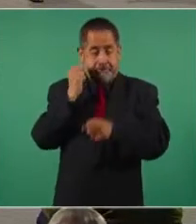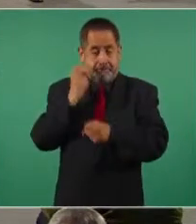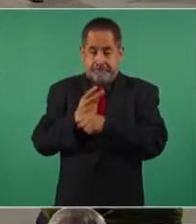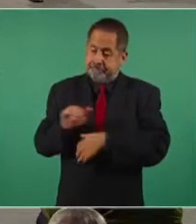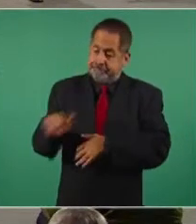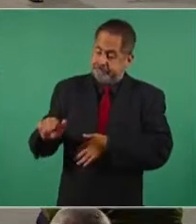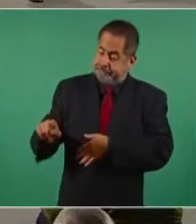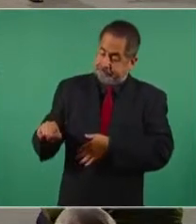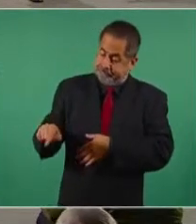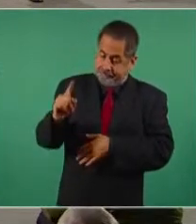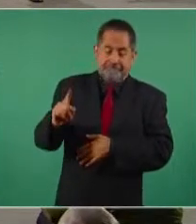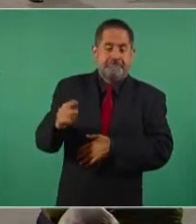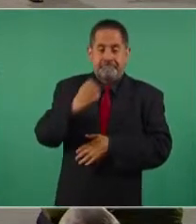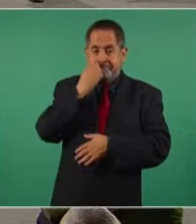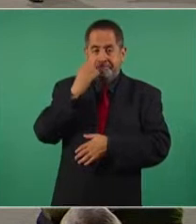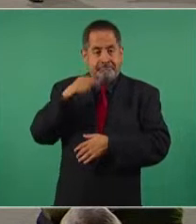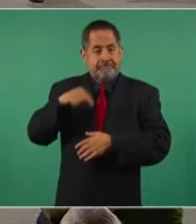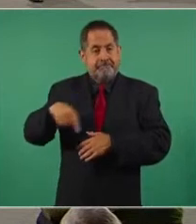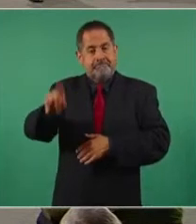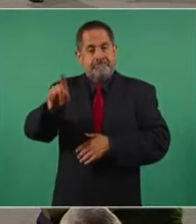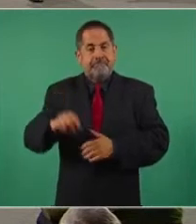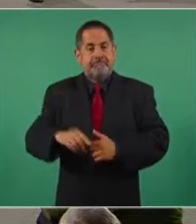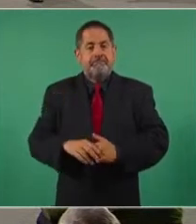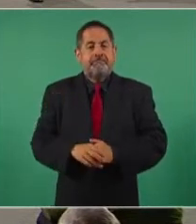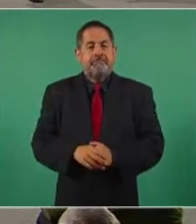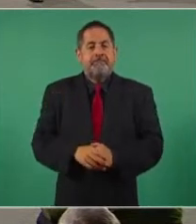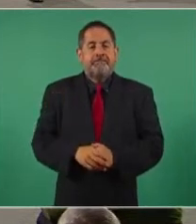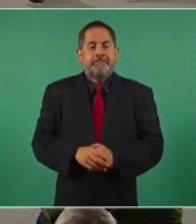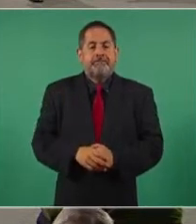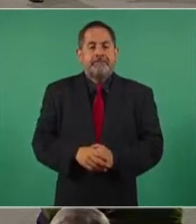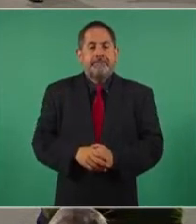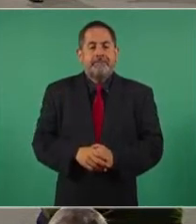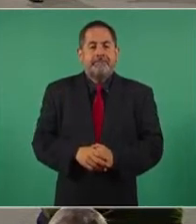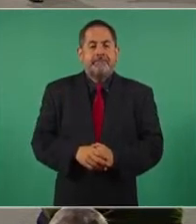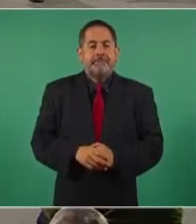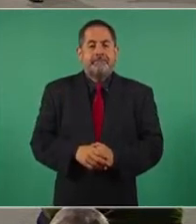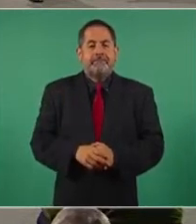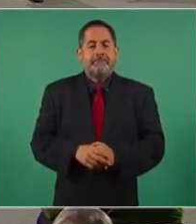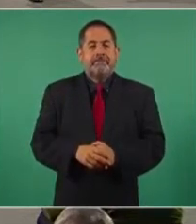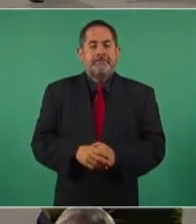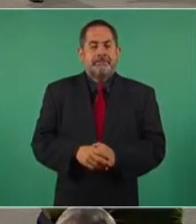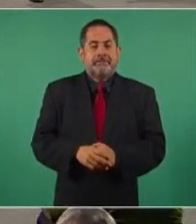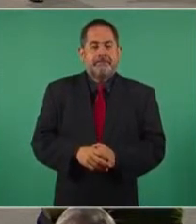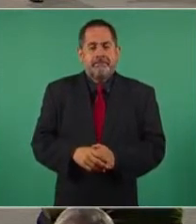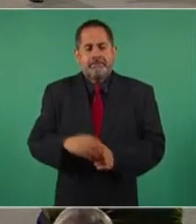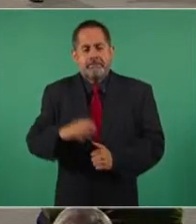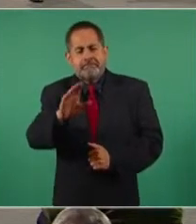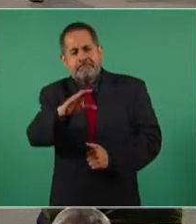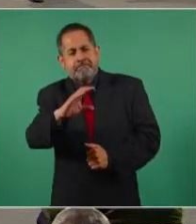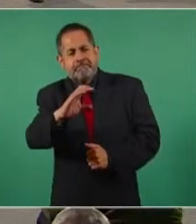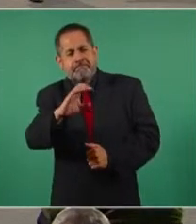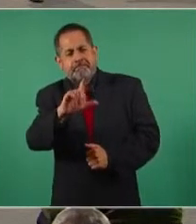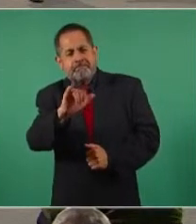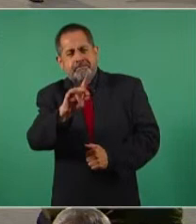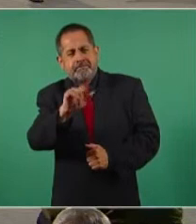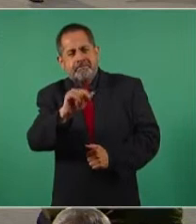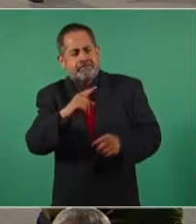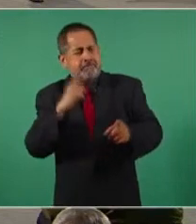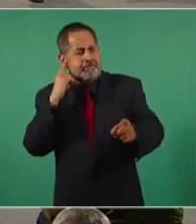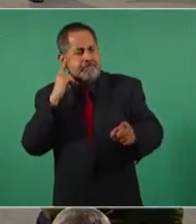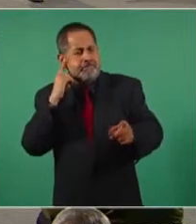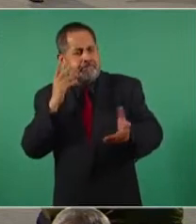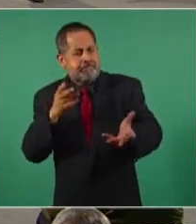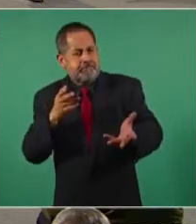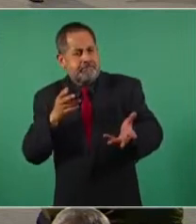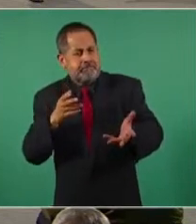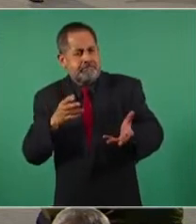para que se fue a la escuela claudia te escuchamos